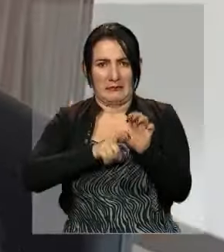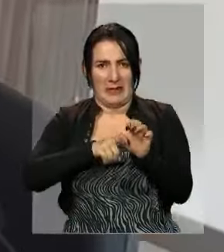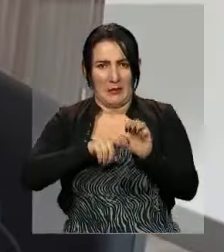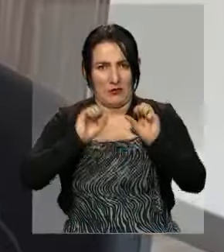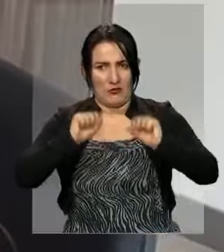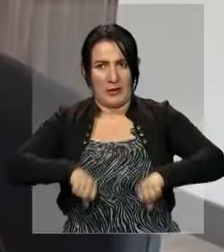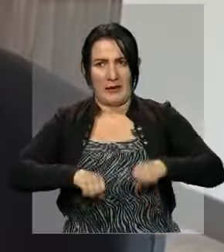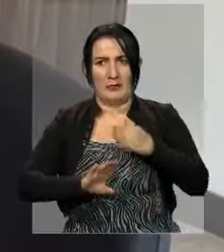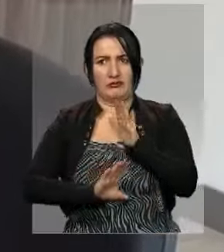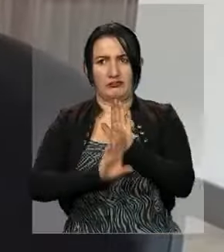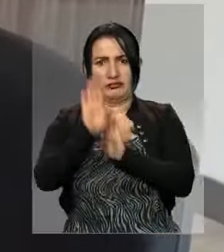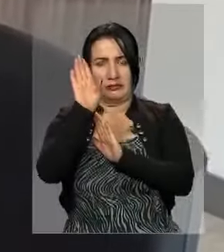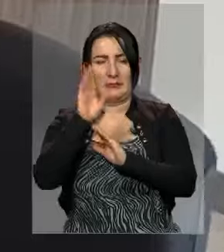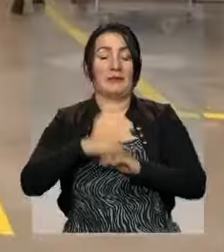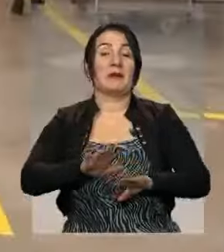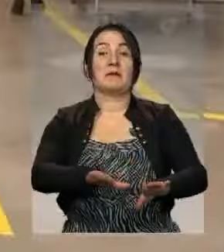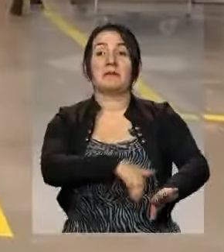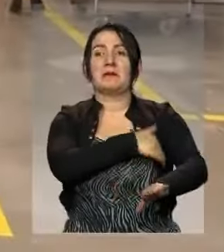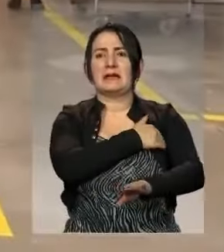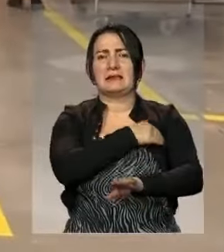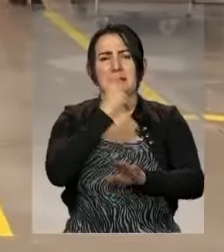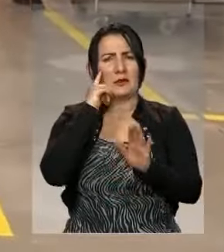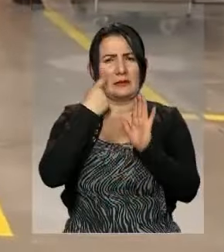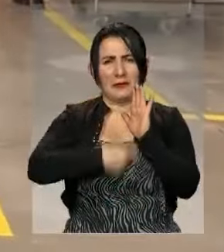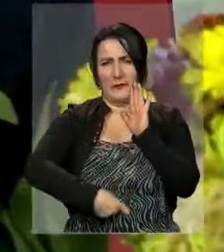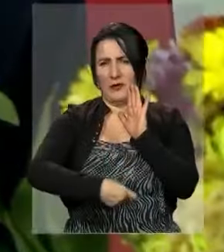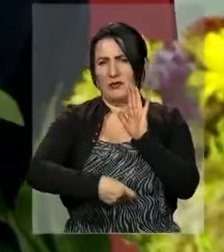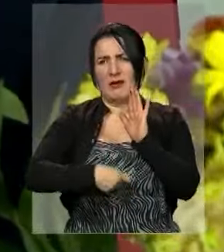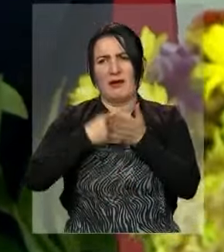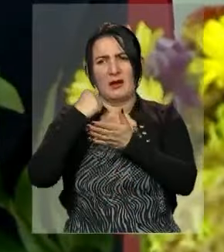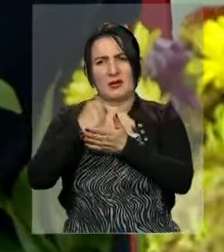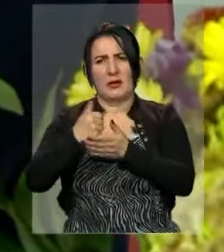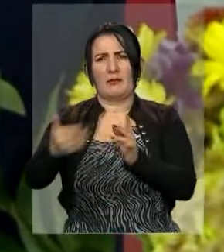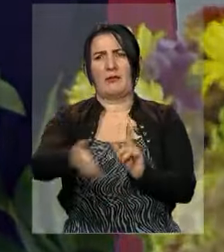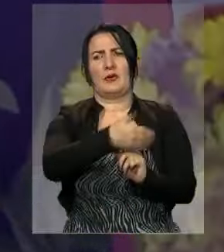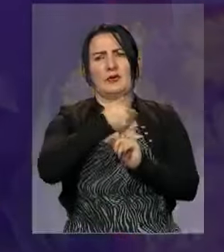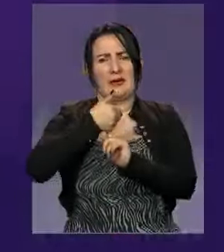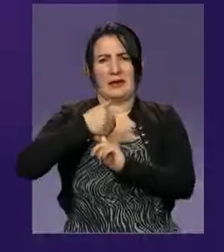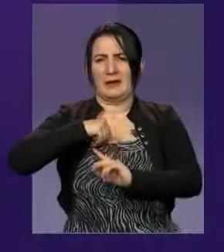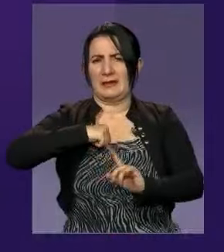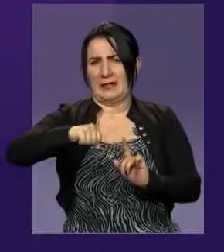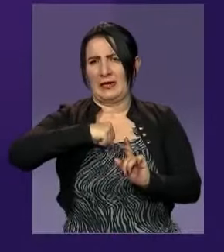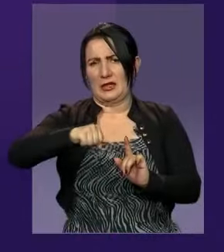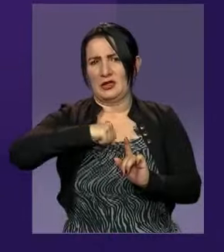país. De acuerdo con el ministerio, esta reforma podrá proteger los derechos laborales de